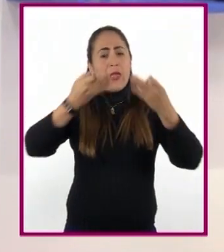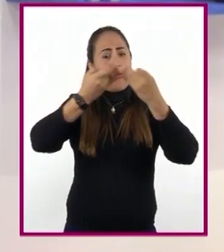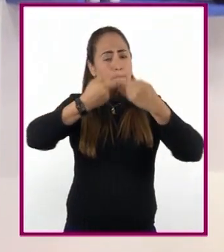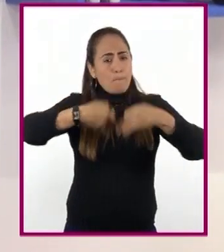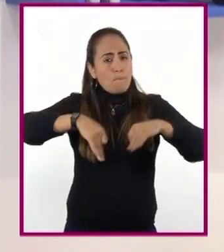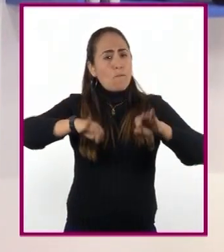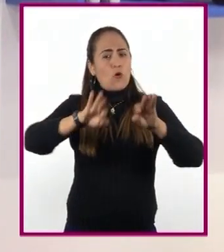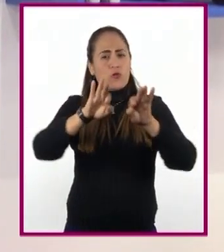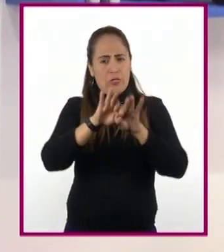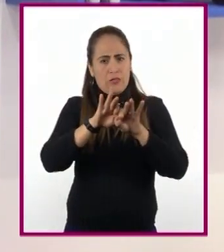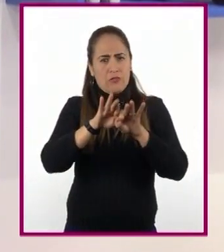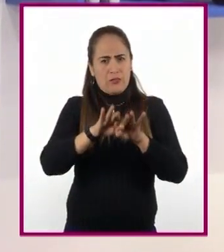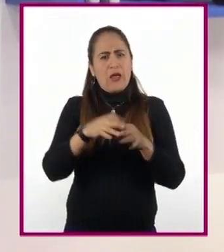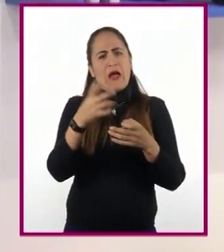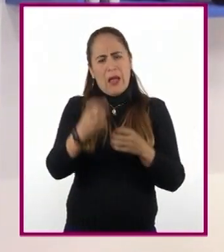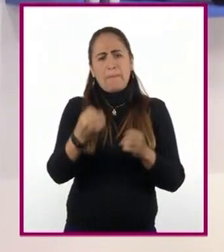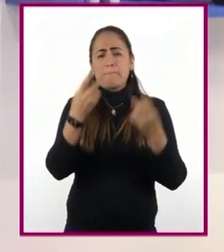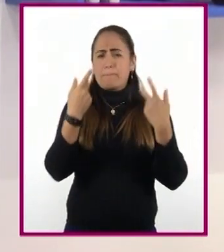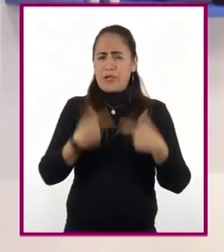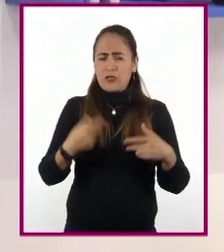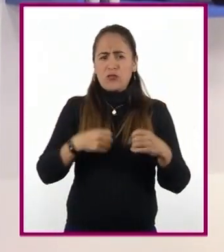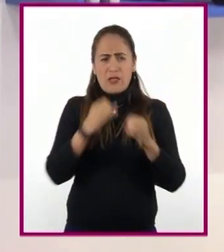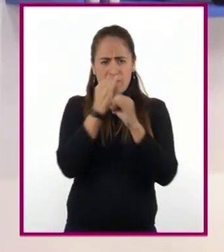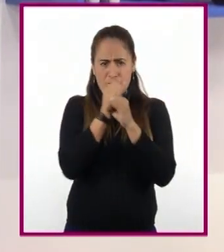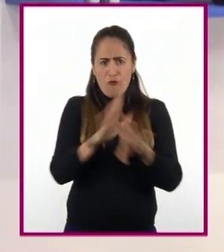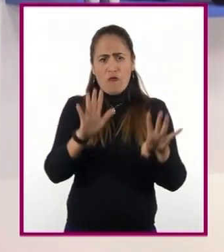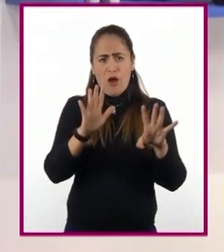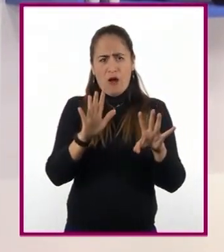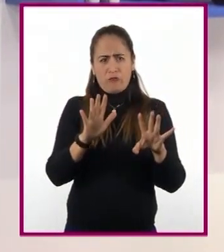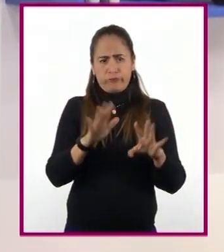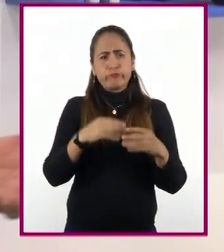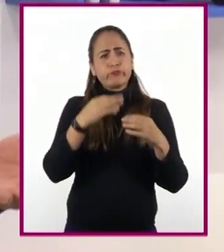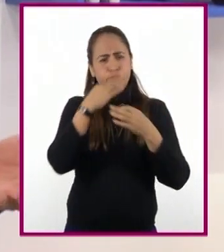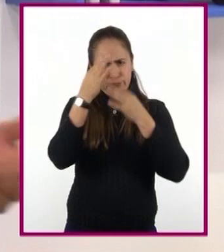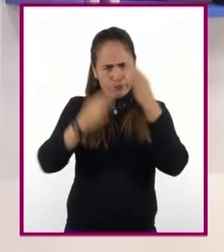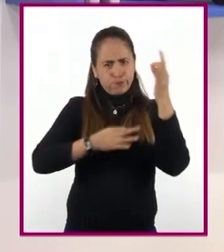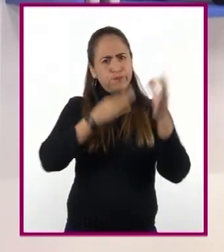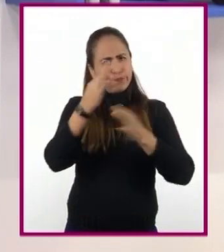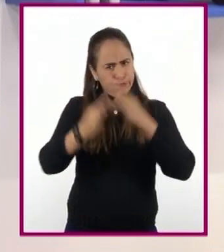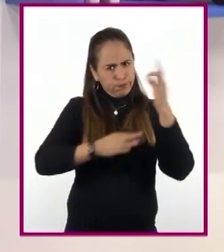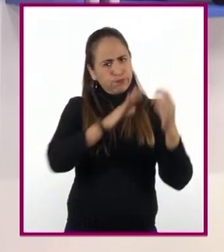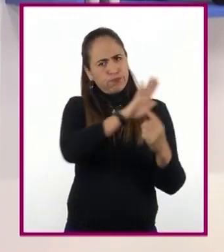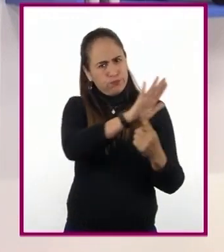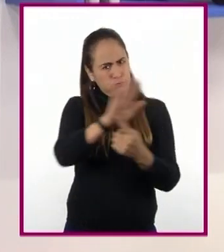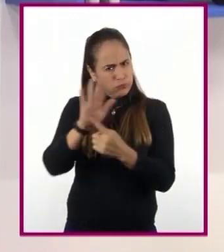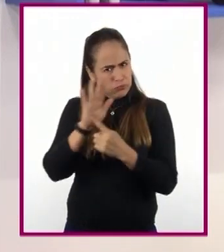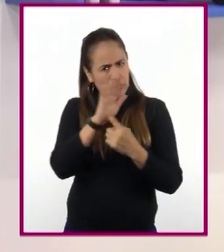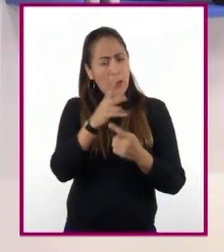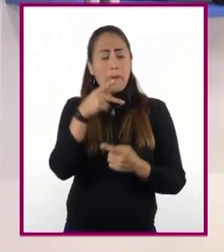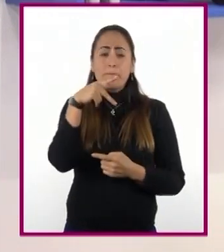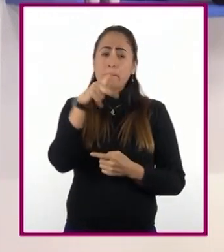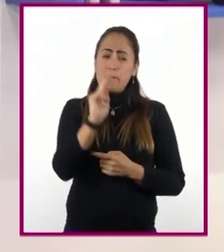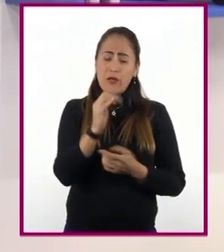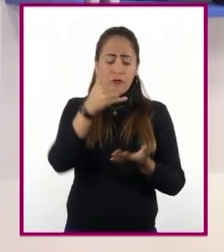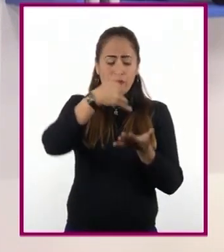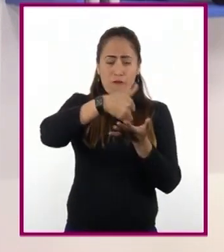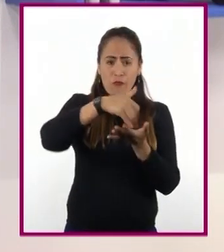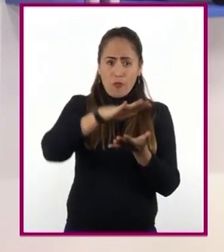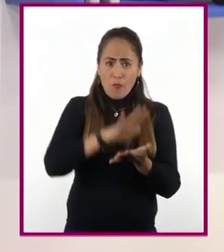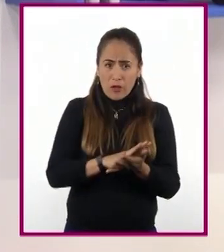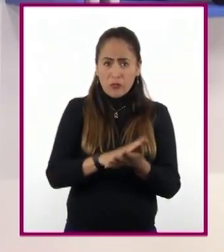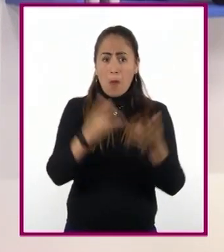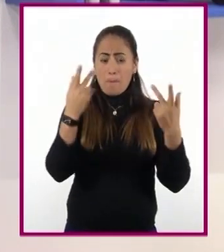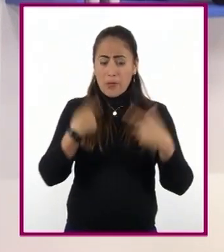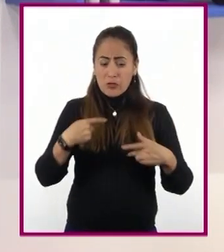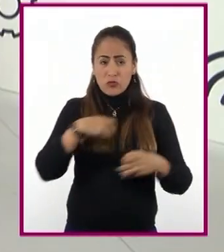manera efectiva de informar a las personas de los acontecimientos. Sin embargo, la información seguía sin llegar a